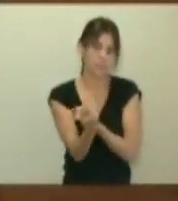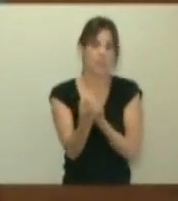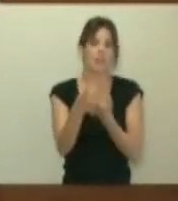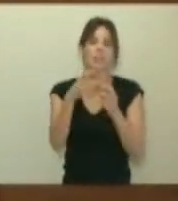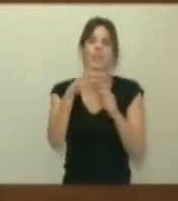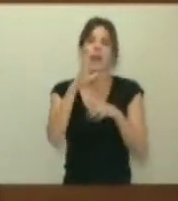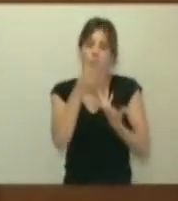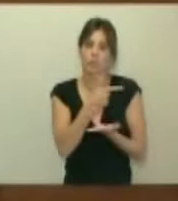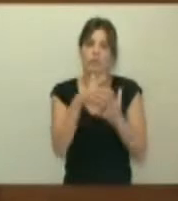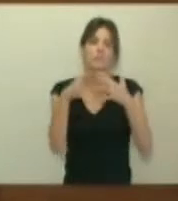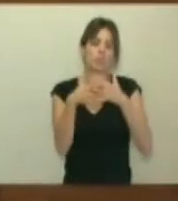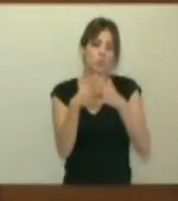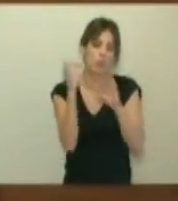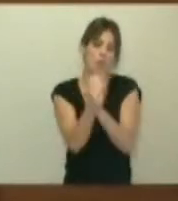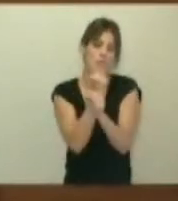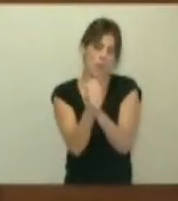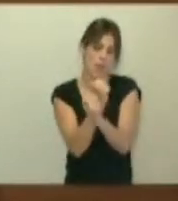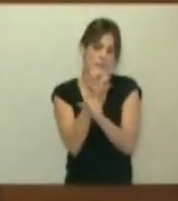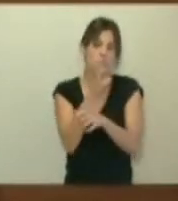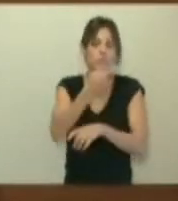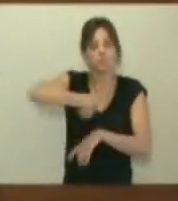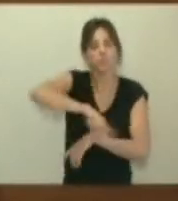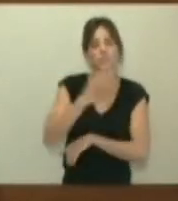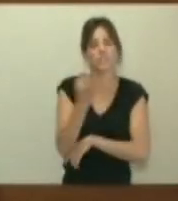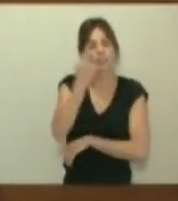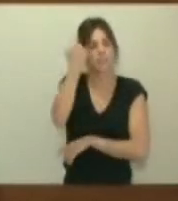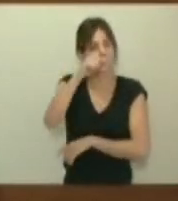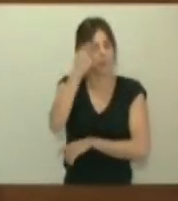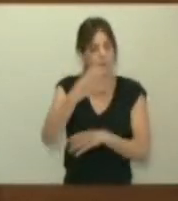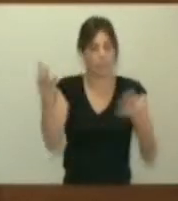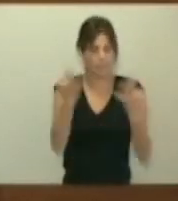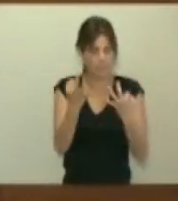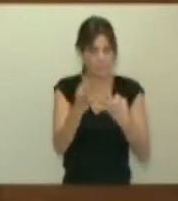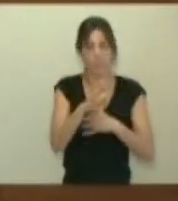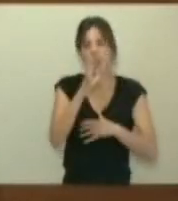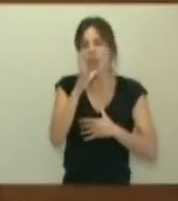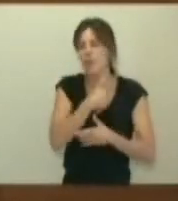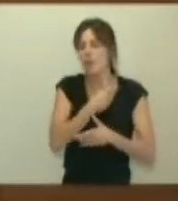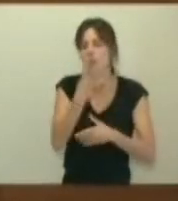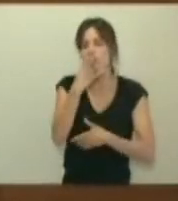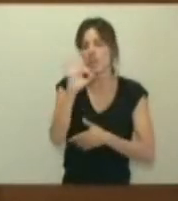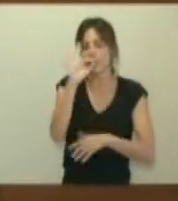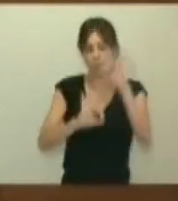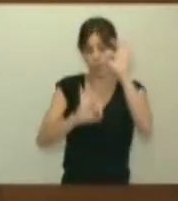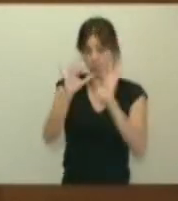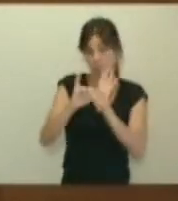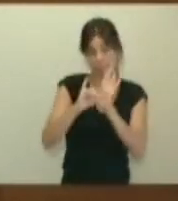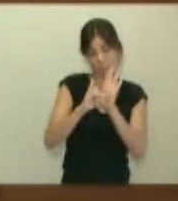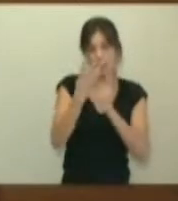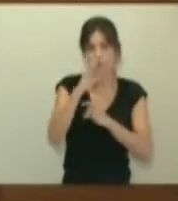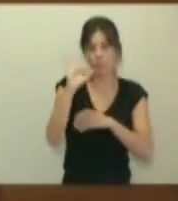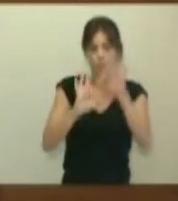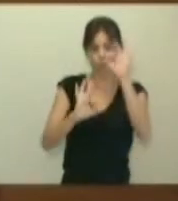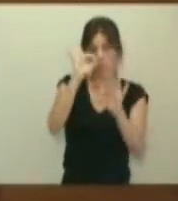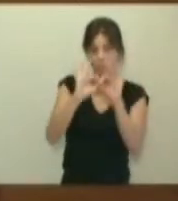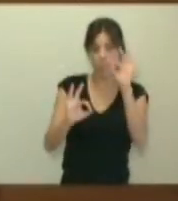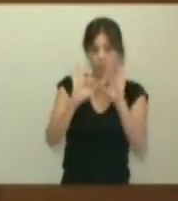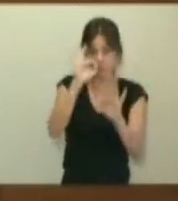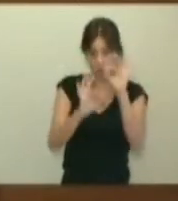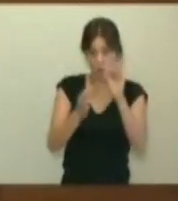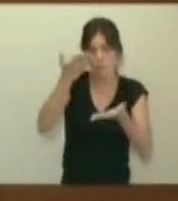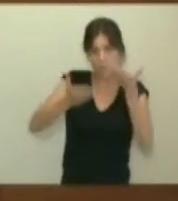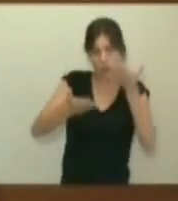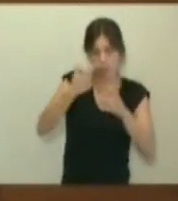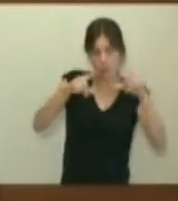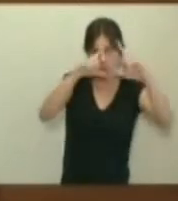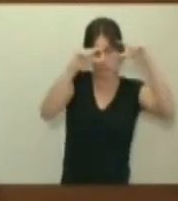laboral. Debemos de ser conscientes que cerca del 40% del total de los asturianos